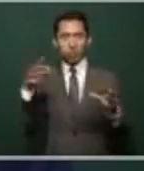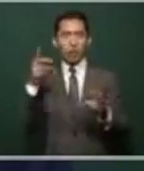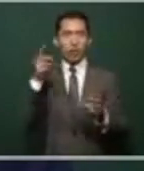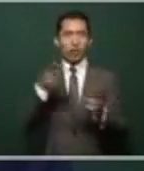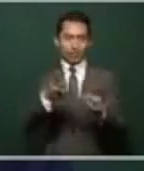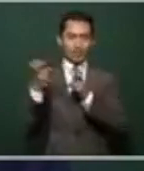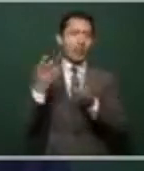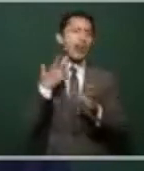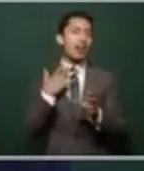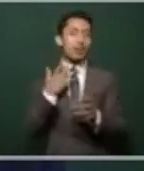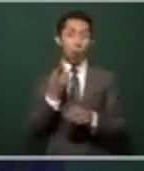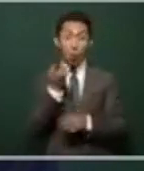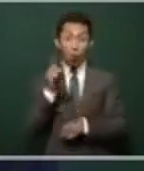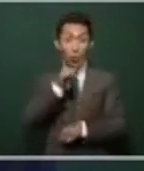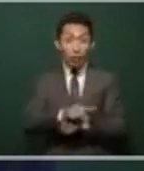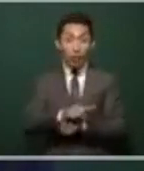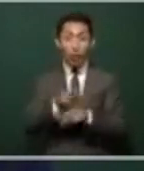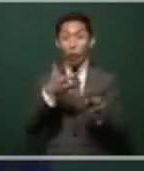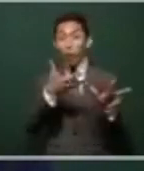800 pipas diarias.